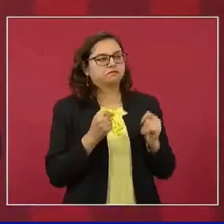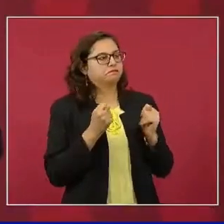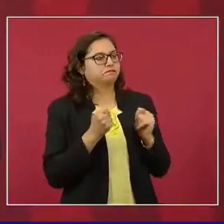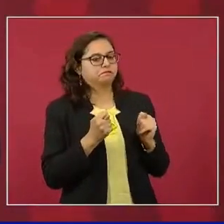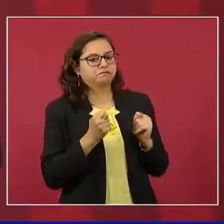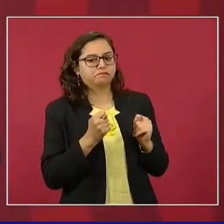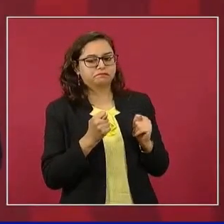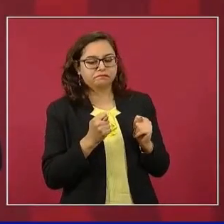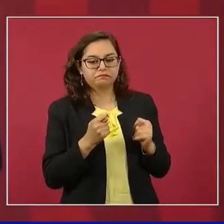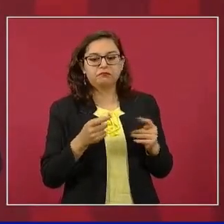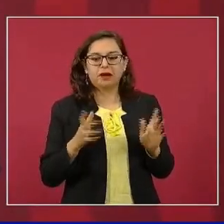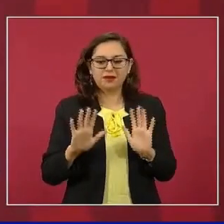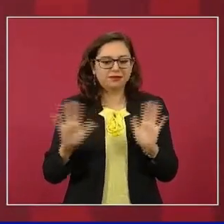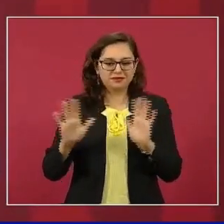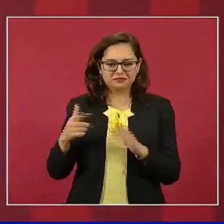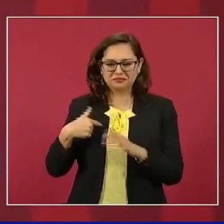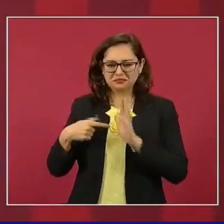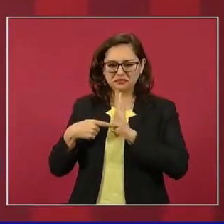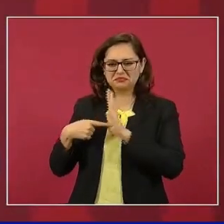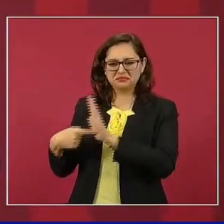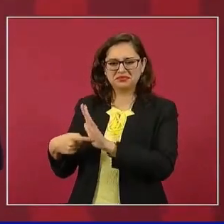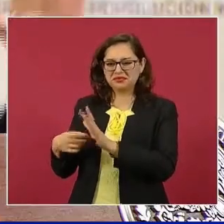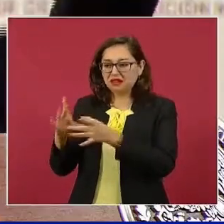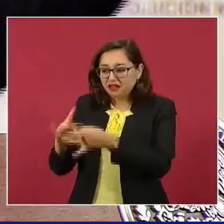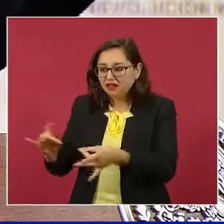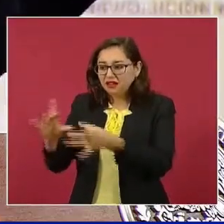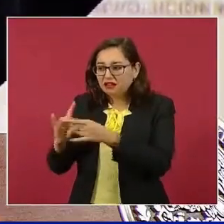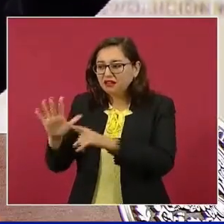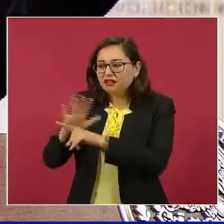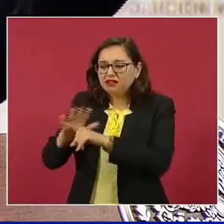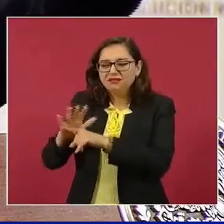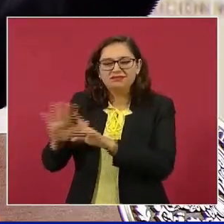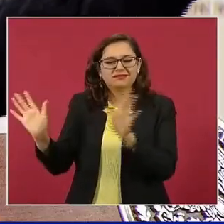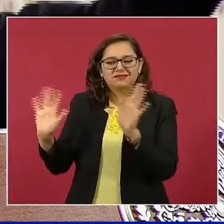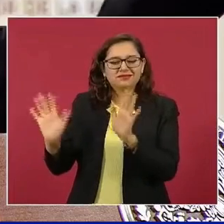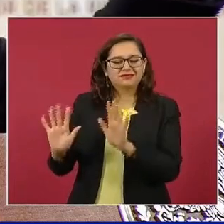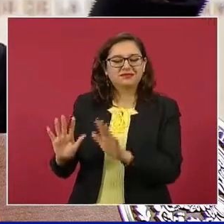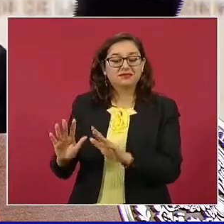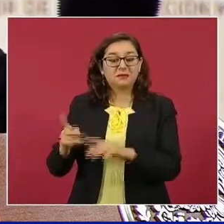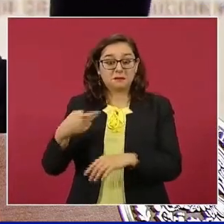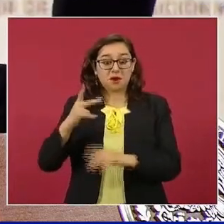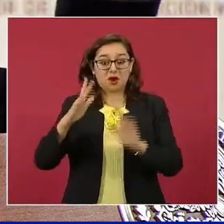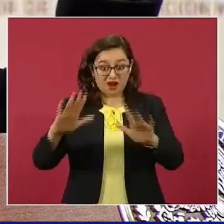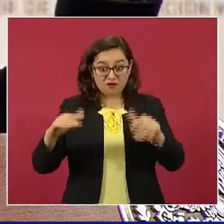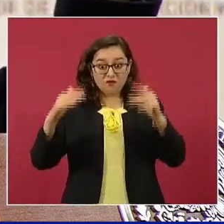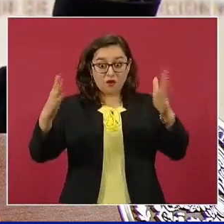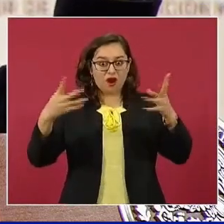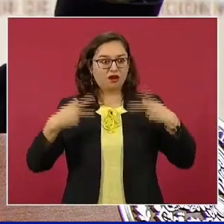pero sí me importa mucho el que la gente se entere,